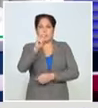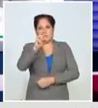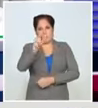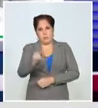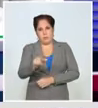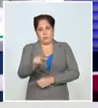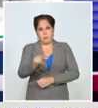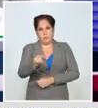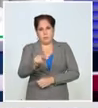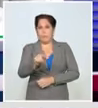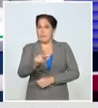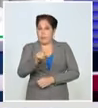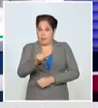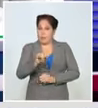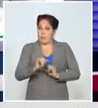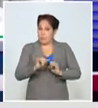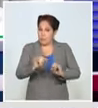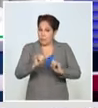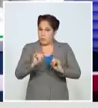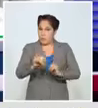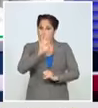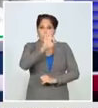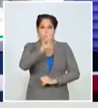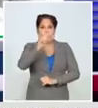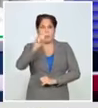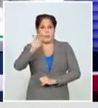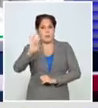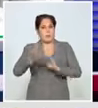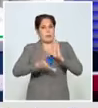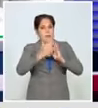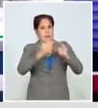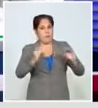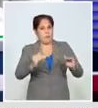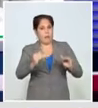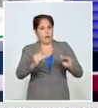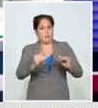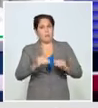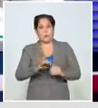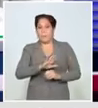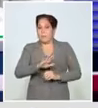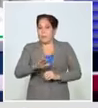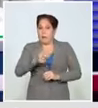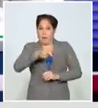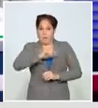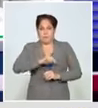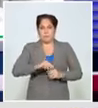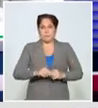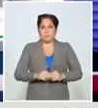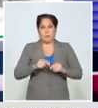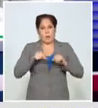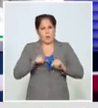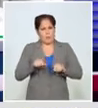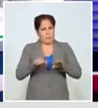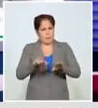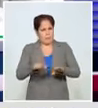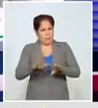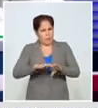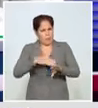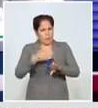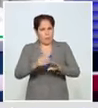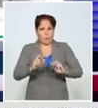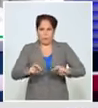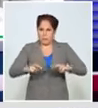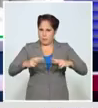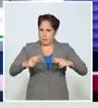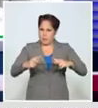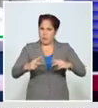personas. Fueron tributadas 827 altas clínicas en el día de ayer. Vamos a una pausa y luego retornamos